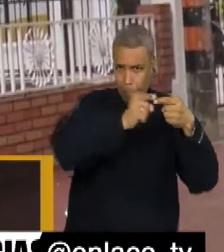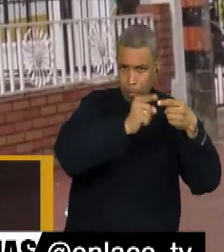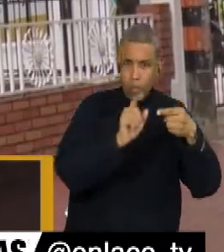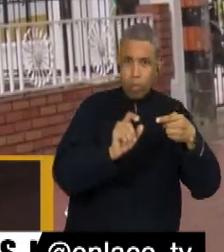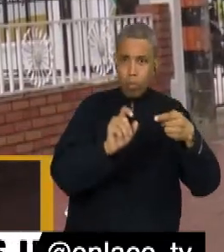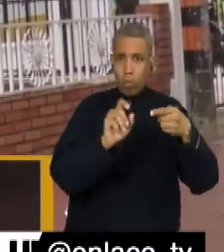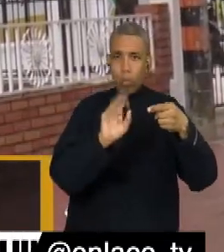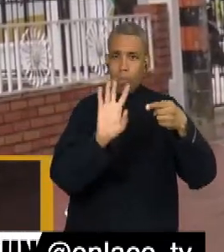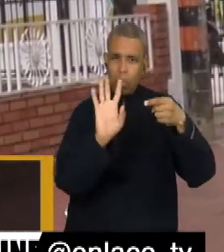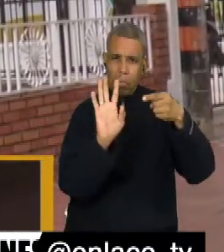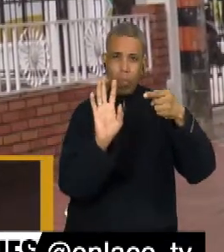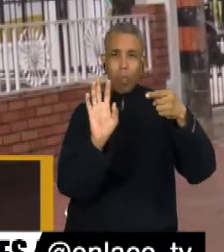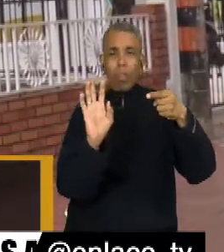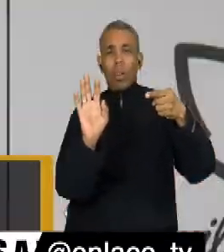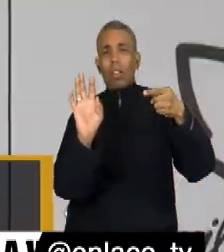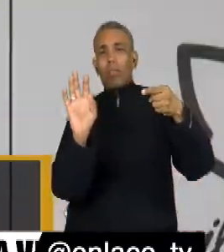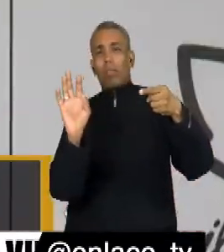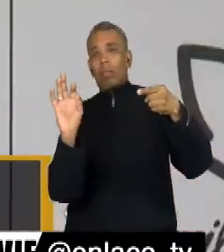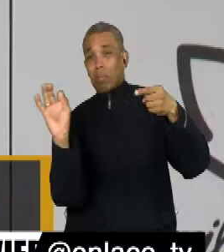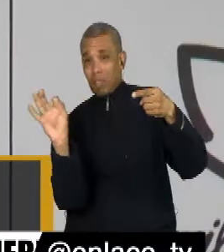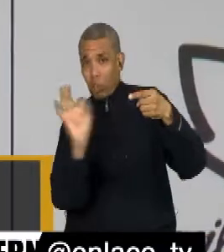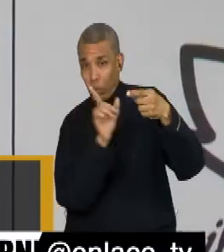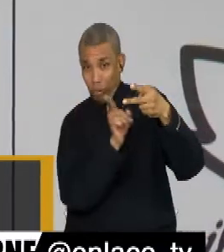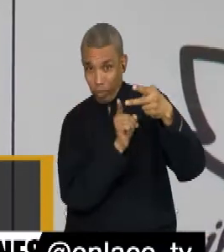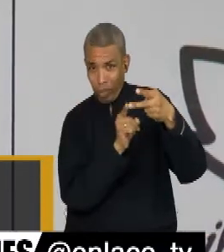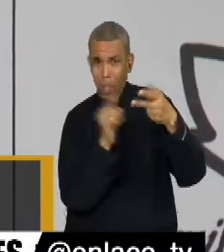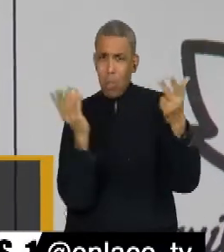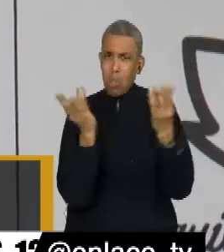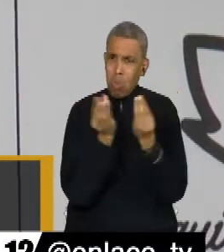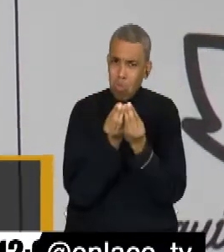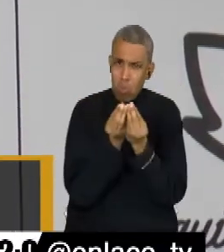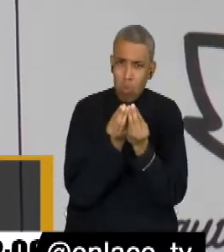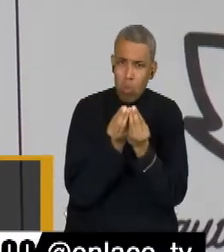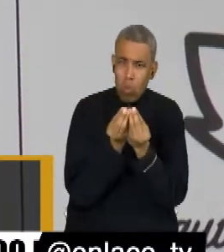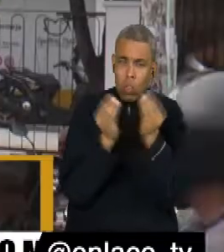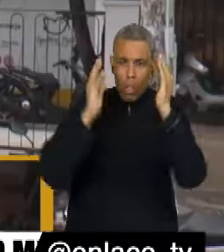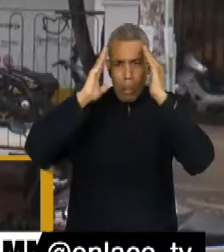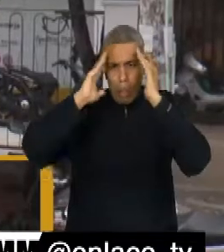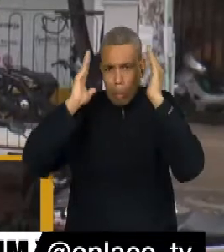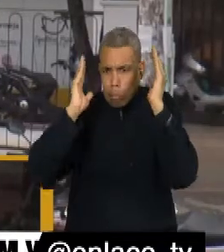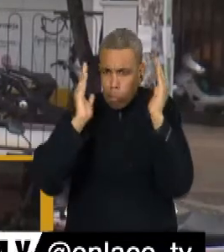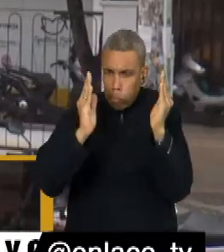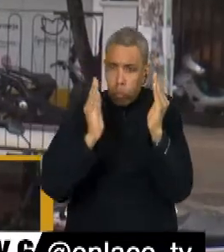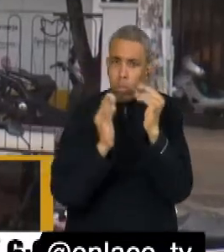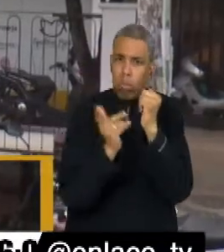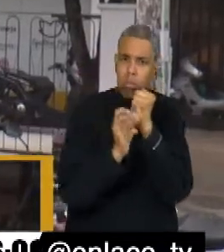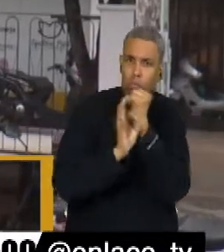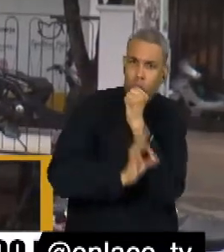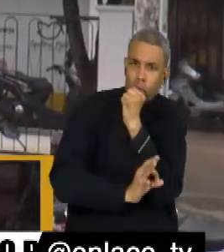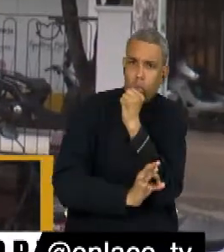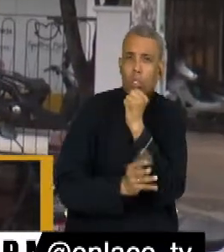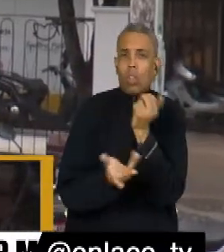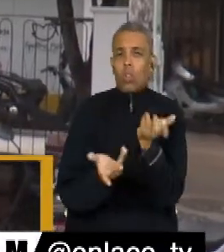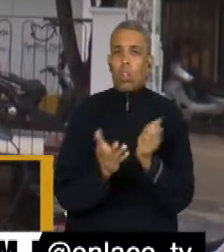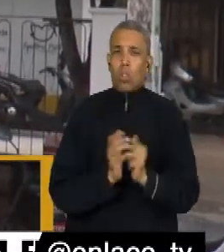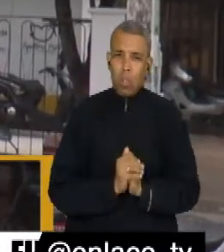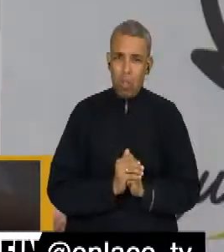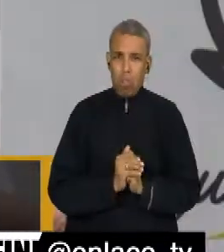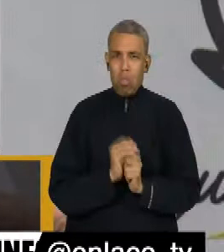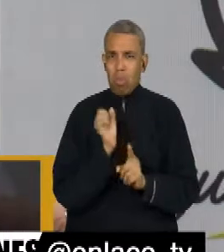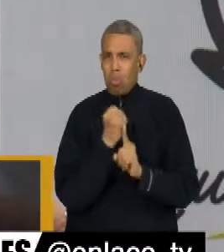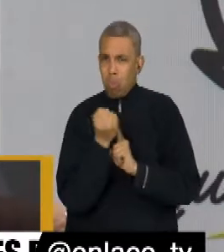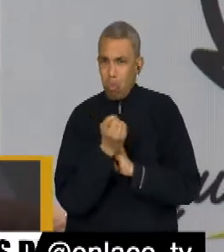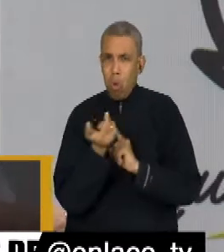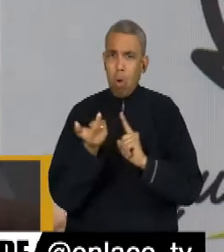grupo interdisciplinario, estarán los espacios de escucha con trabajadores sociales, con psicólogos, con